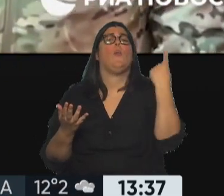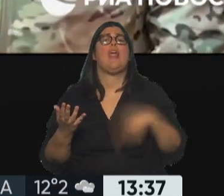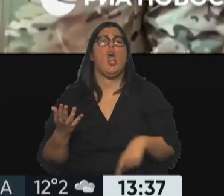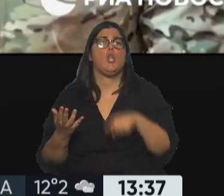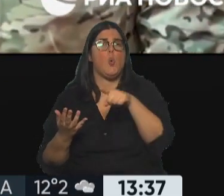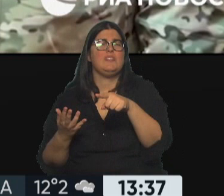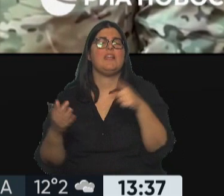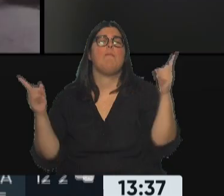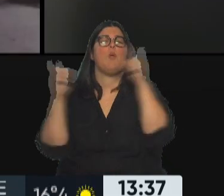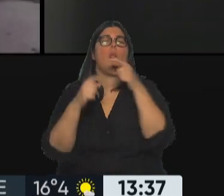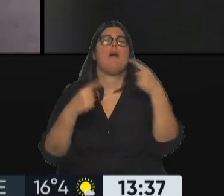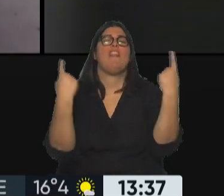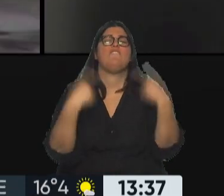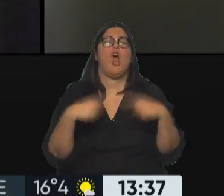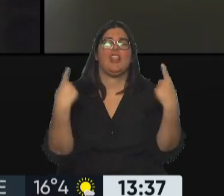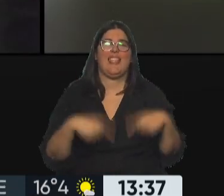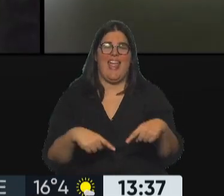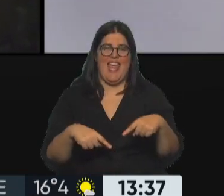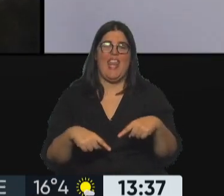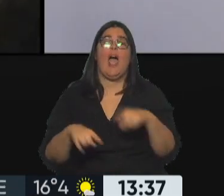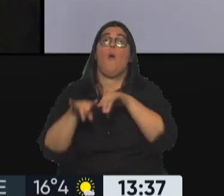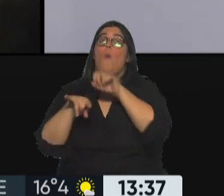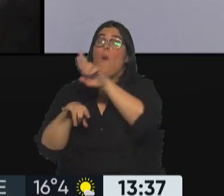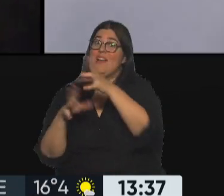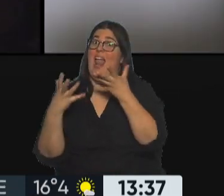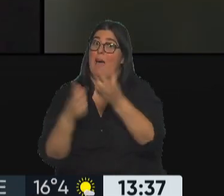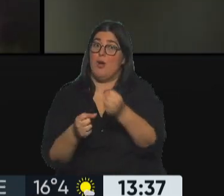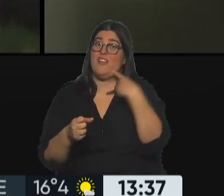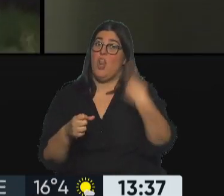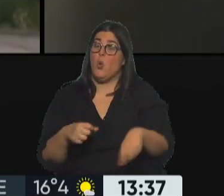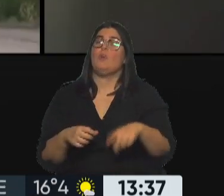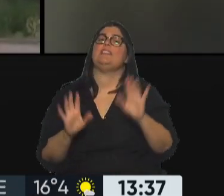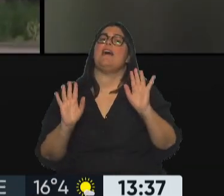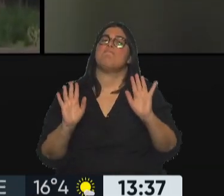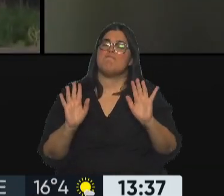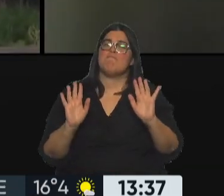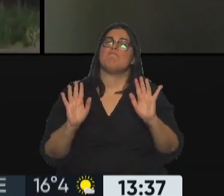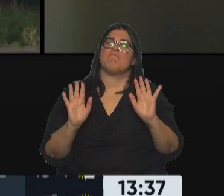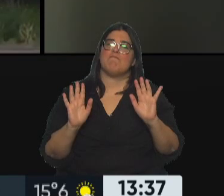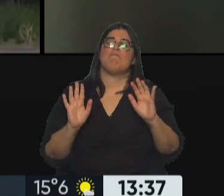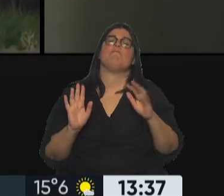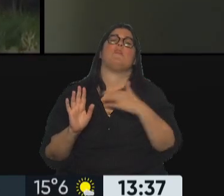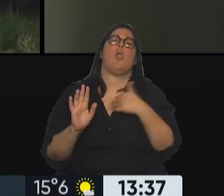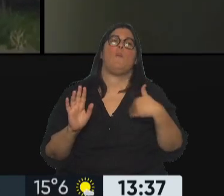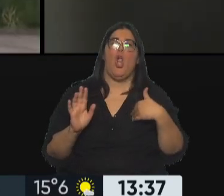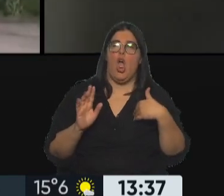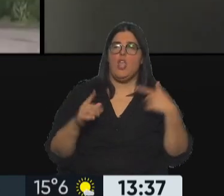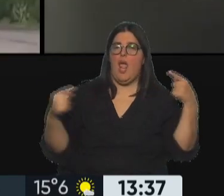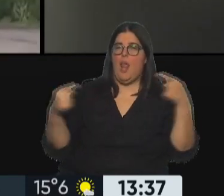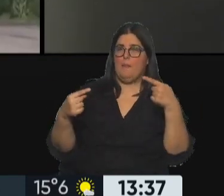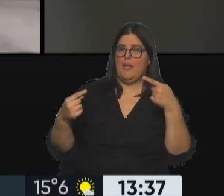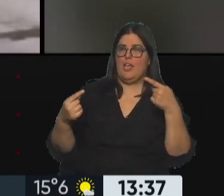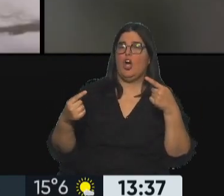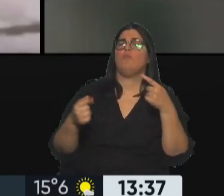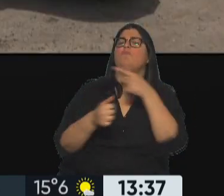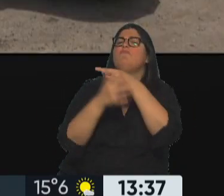fronterizos. Todos estos enemigos, todas estas posibilidades están en el mapa de probables, y todavía encima